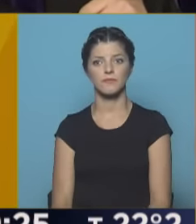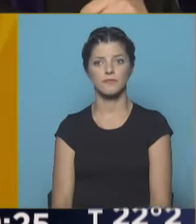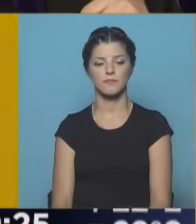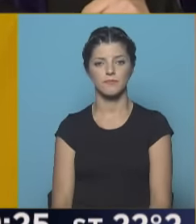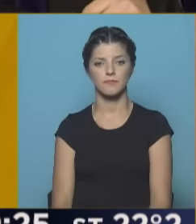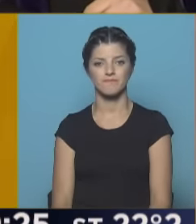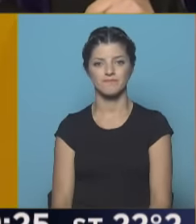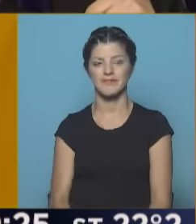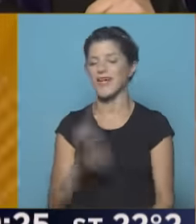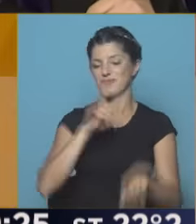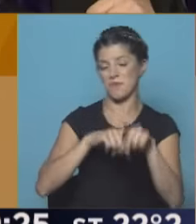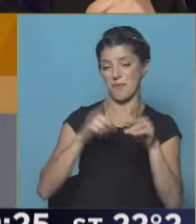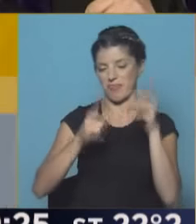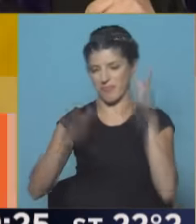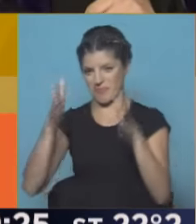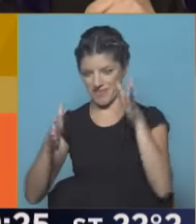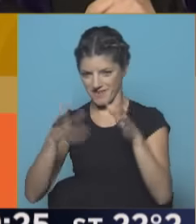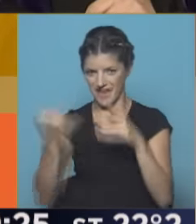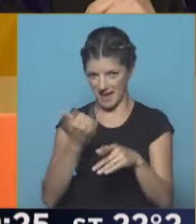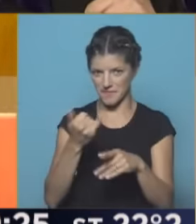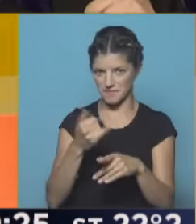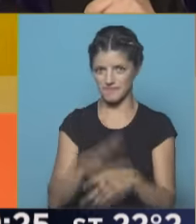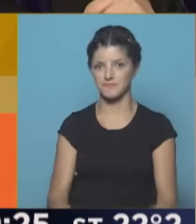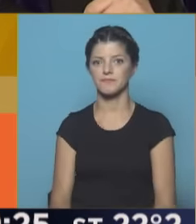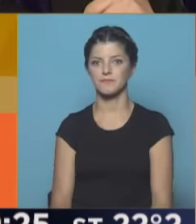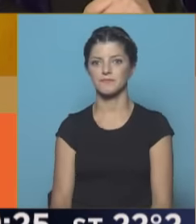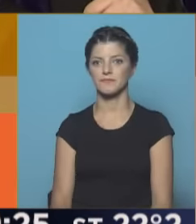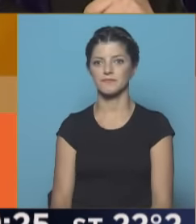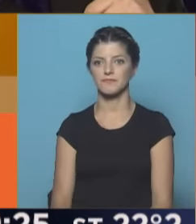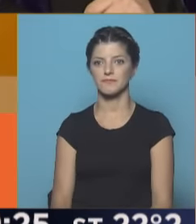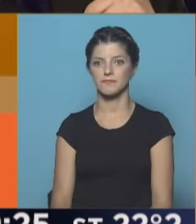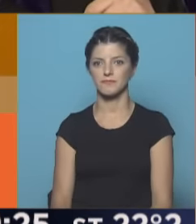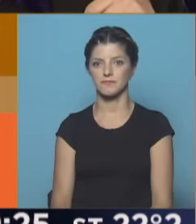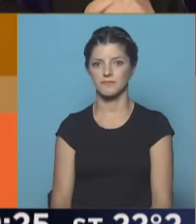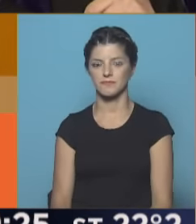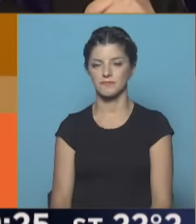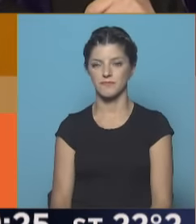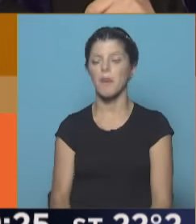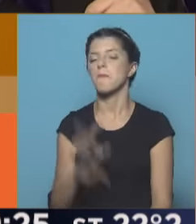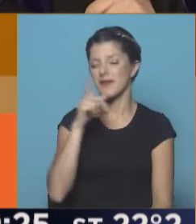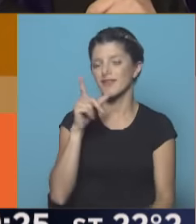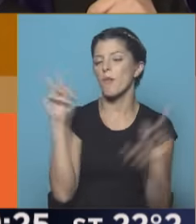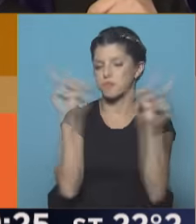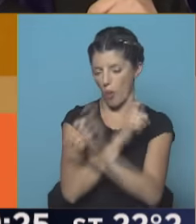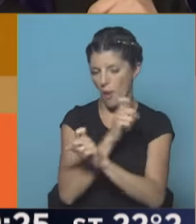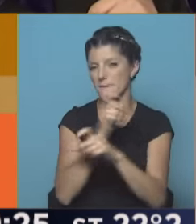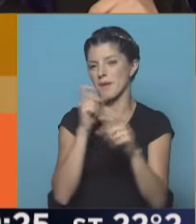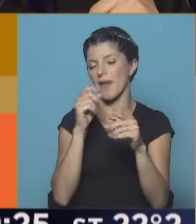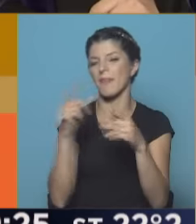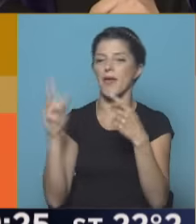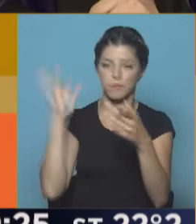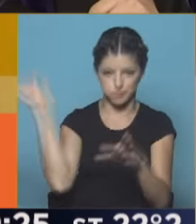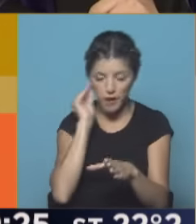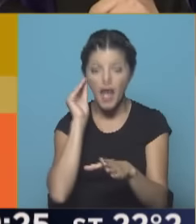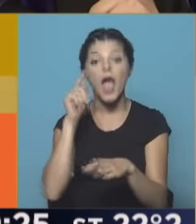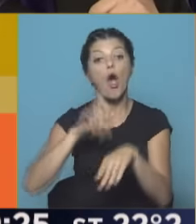Hay un poco de delay en la comunicación. A ver, pareciera que tenemos algún problema de sonido. En las últimas horas, recordemos, se produjeron ya